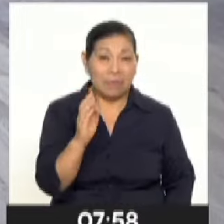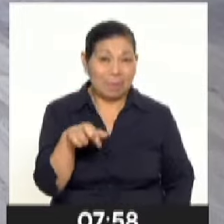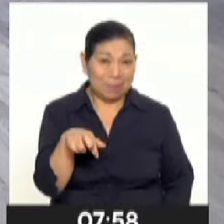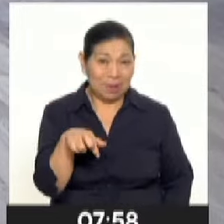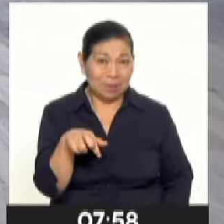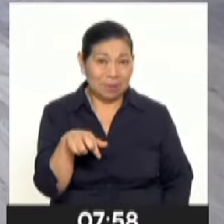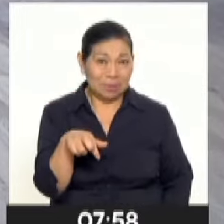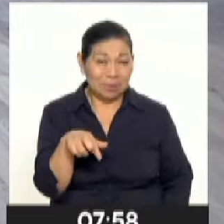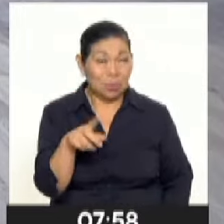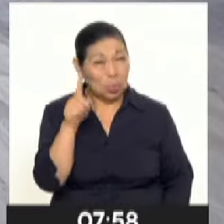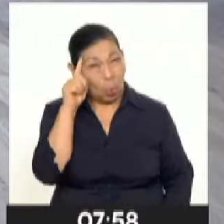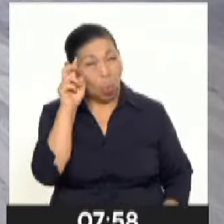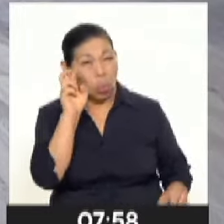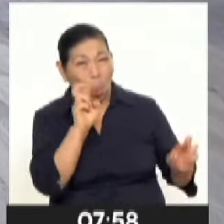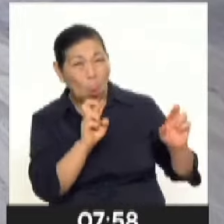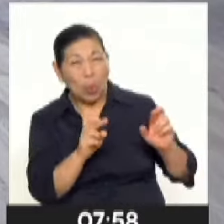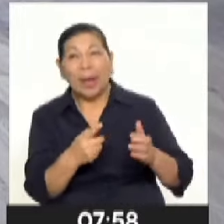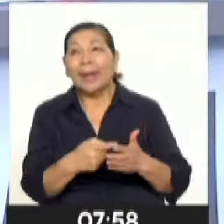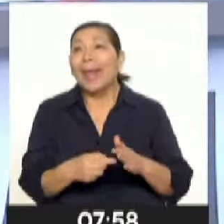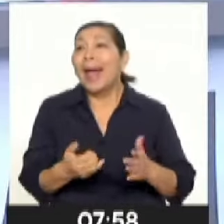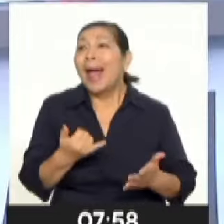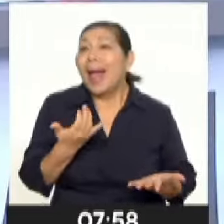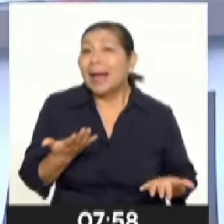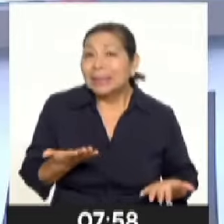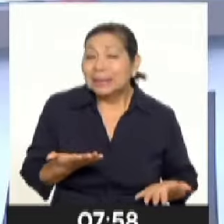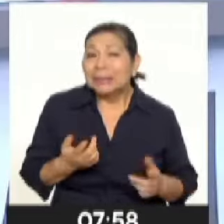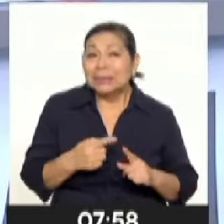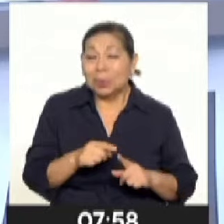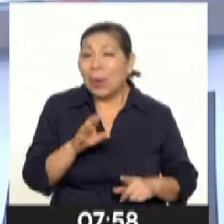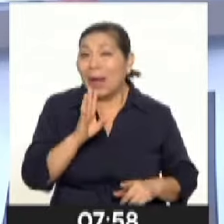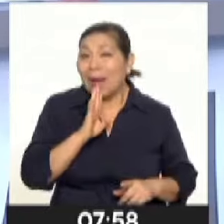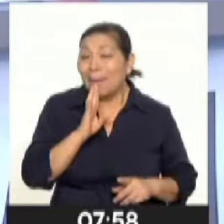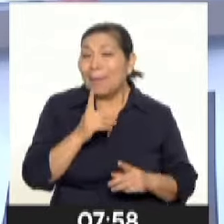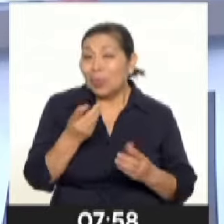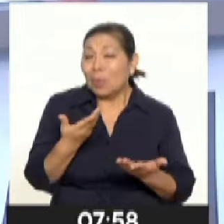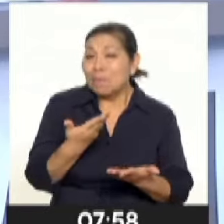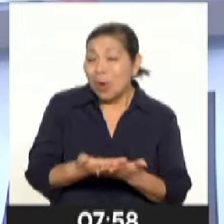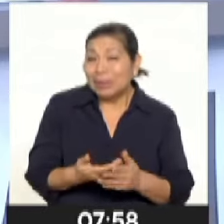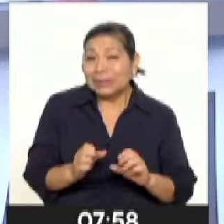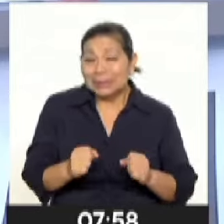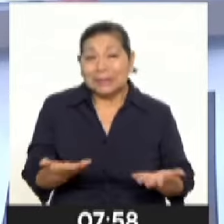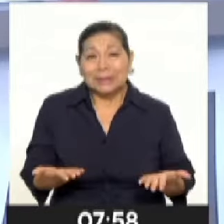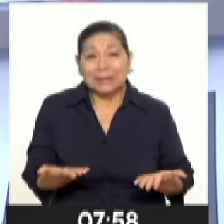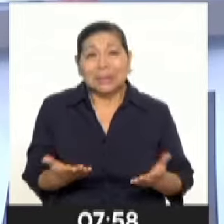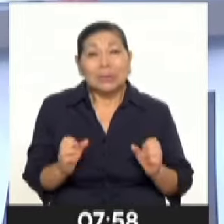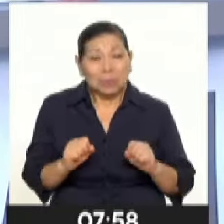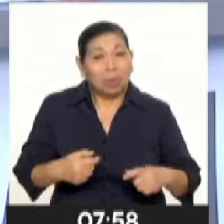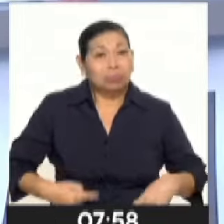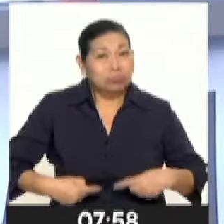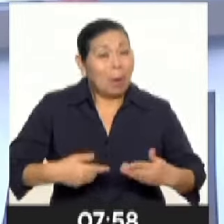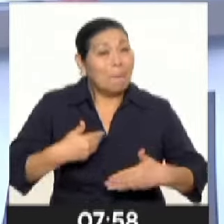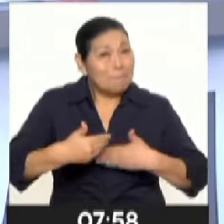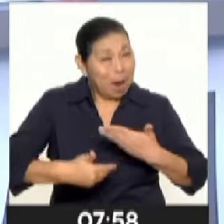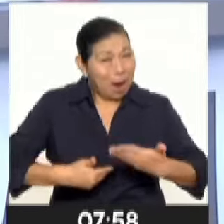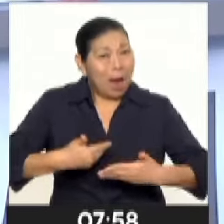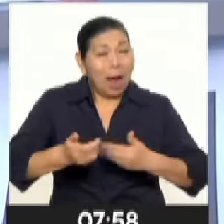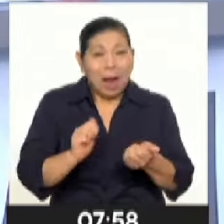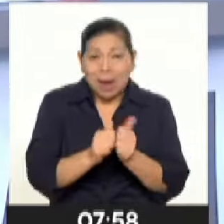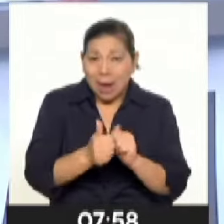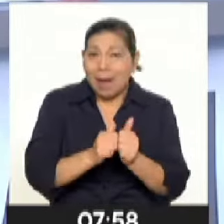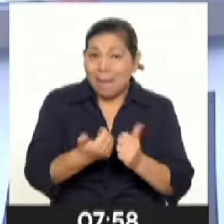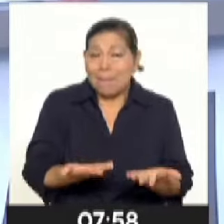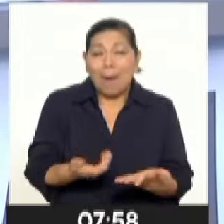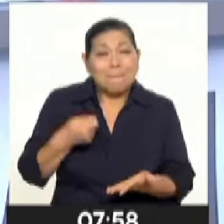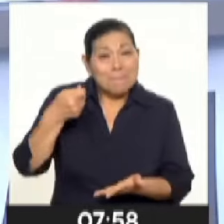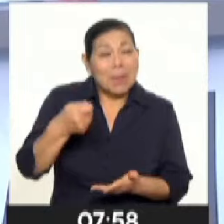cual pone en duda, ¿no?, qué hacer. Es muy interesante lo que estás proponiendo, ¿no?, de se debería discutir más esta reforma del